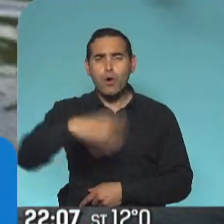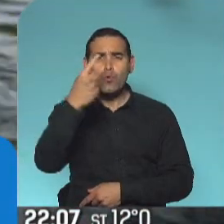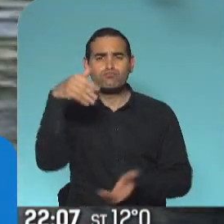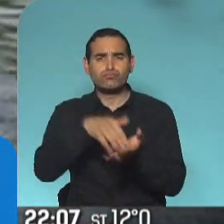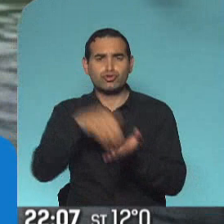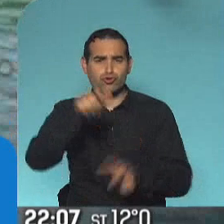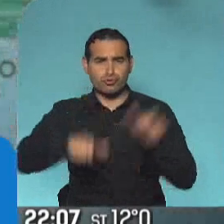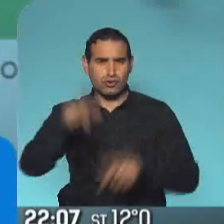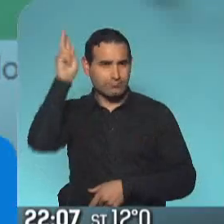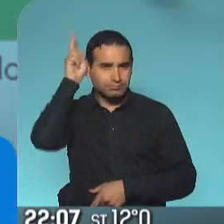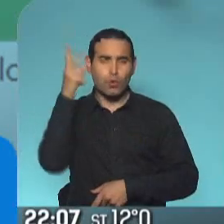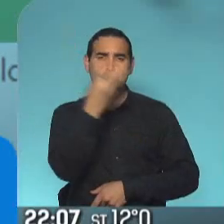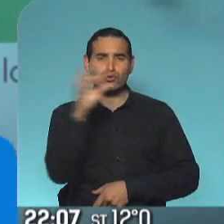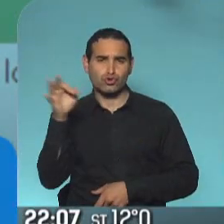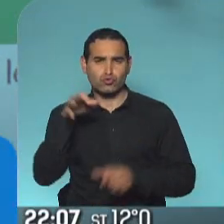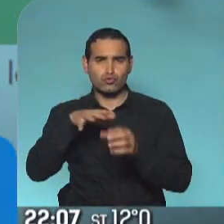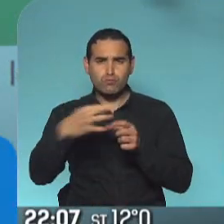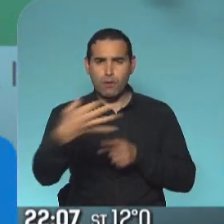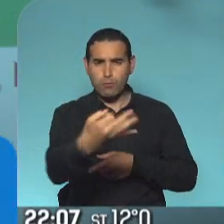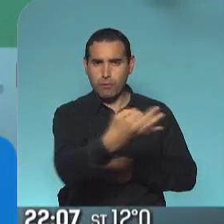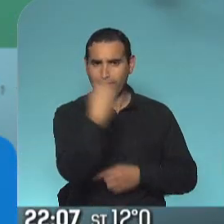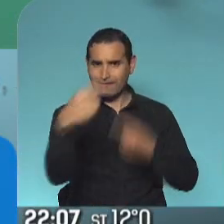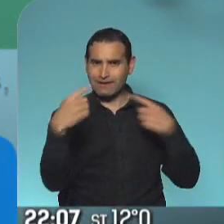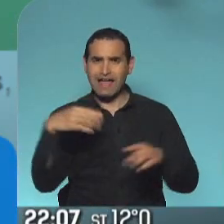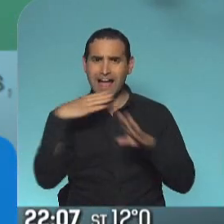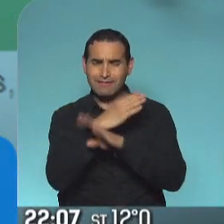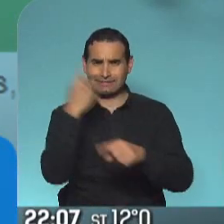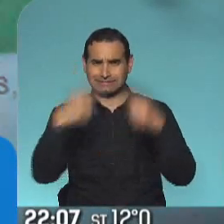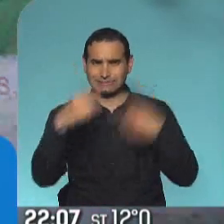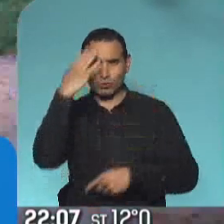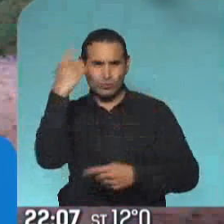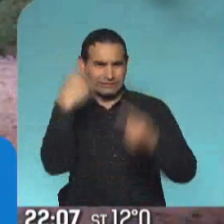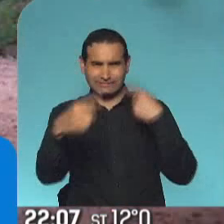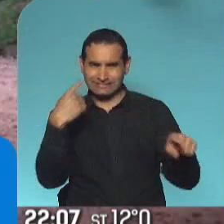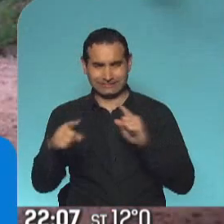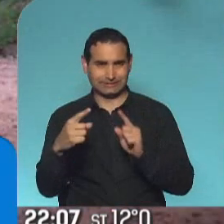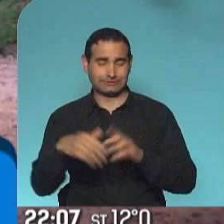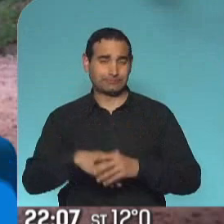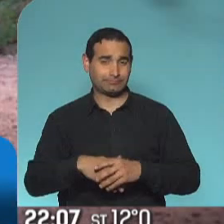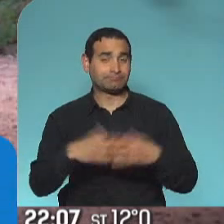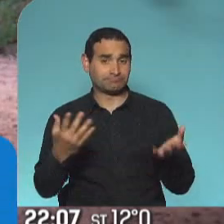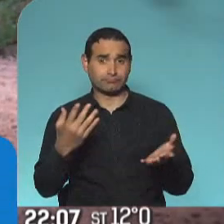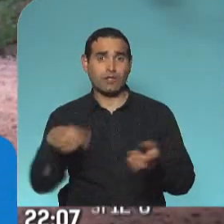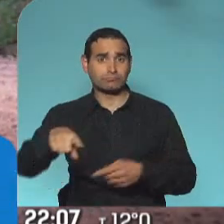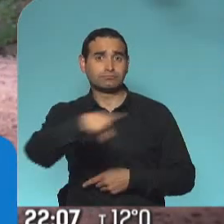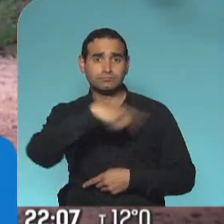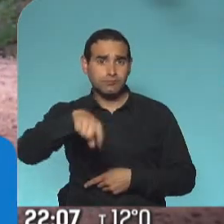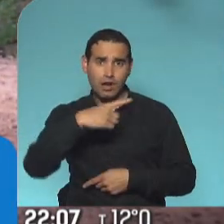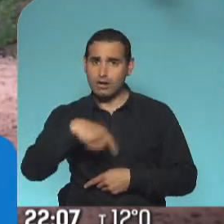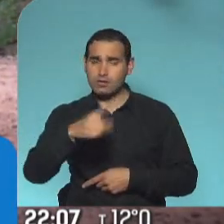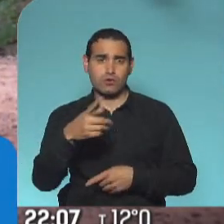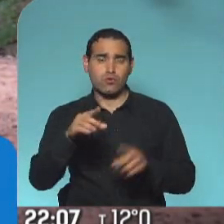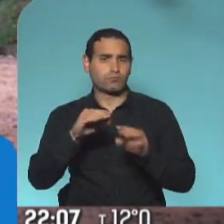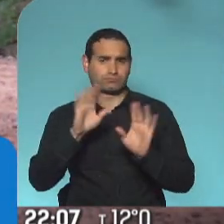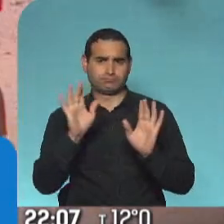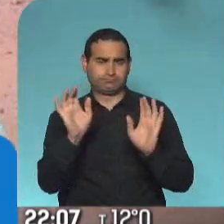de indígenas divididos en 400 pueblos, con su propia lengua, cultura y tradiciones. Muchos de ellos se mantienen en